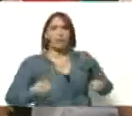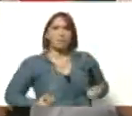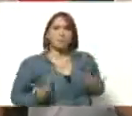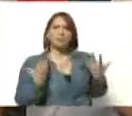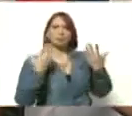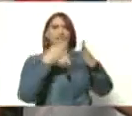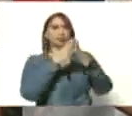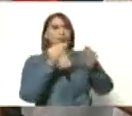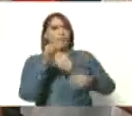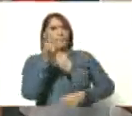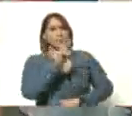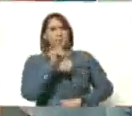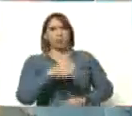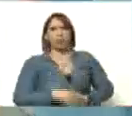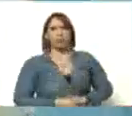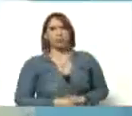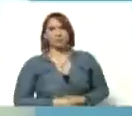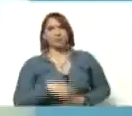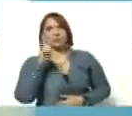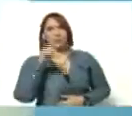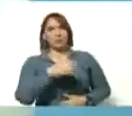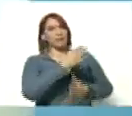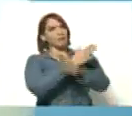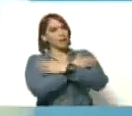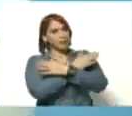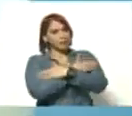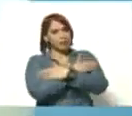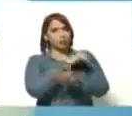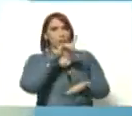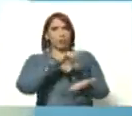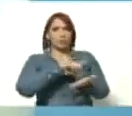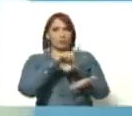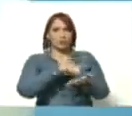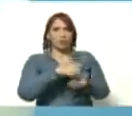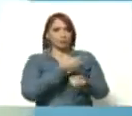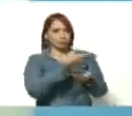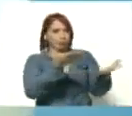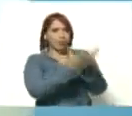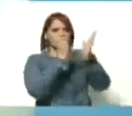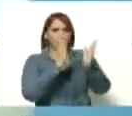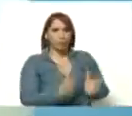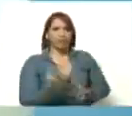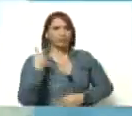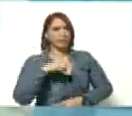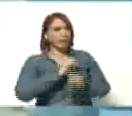el territorio nacional. Y además felicito a los bachilleres de esta república porque tienen